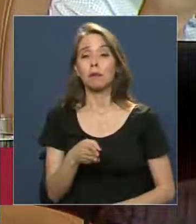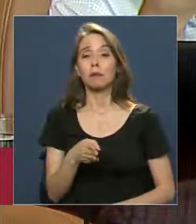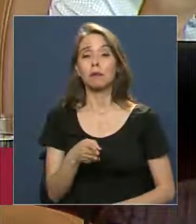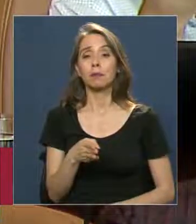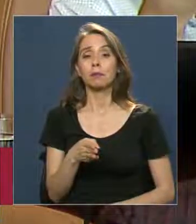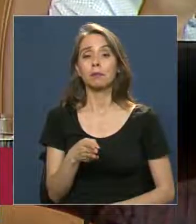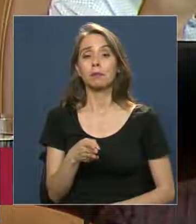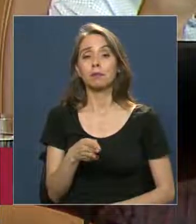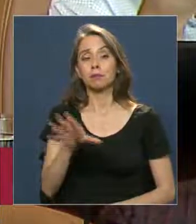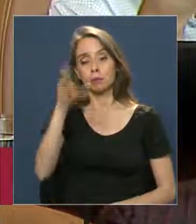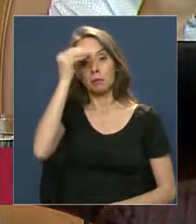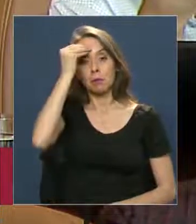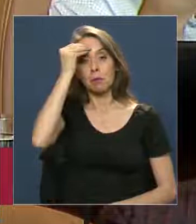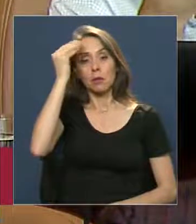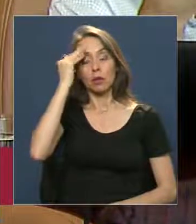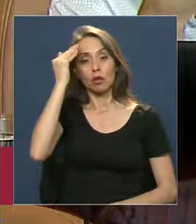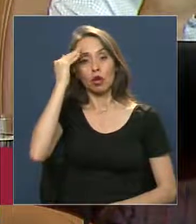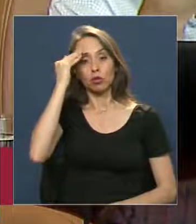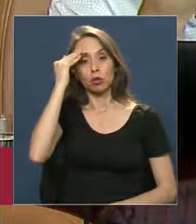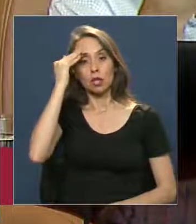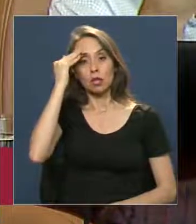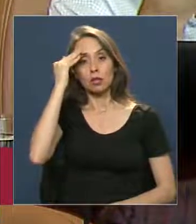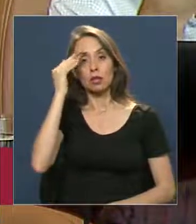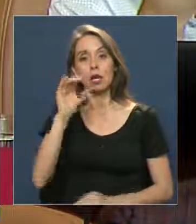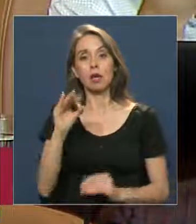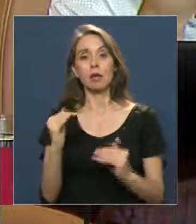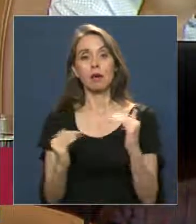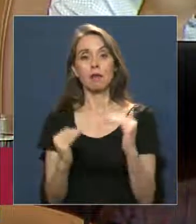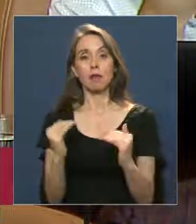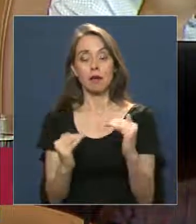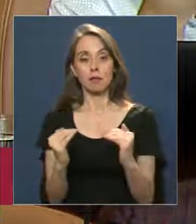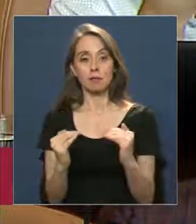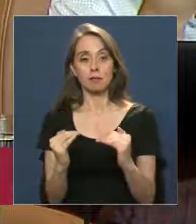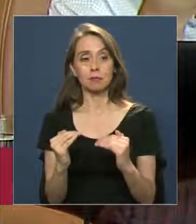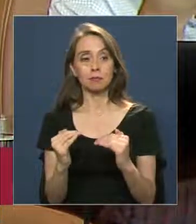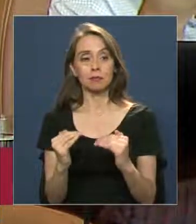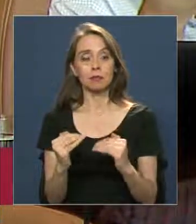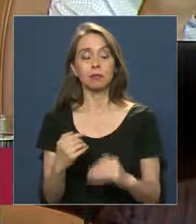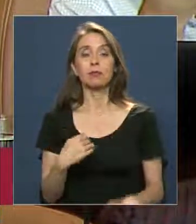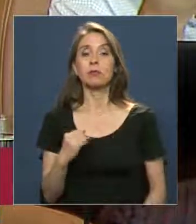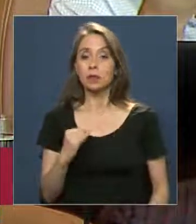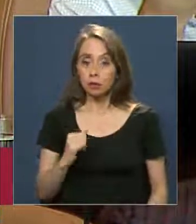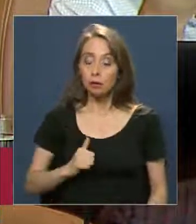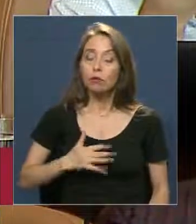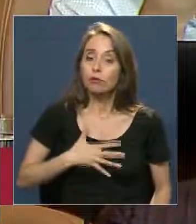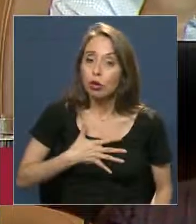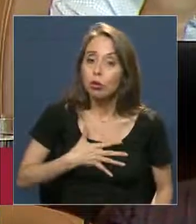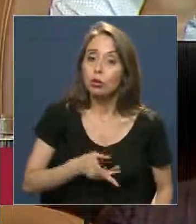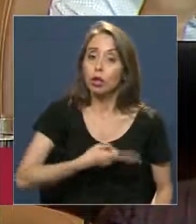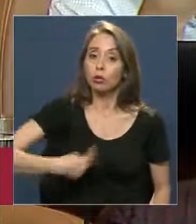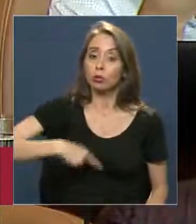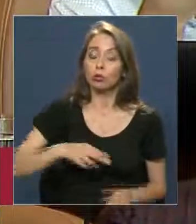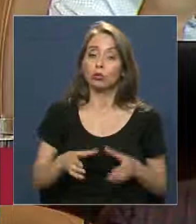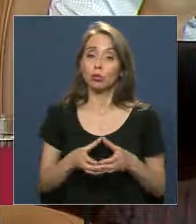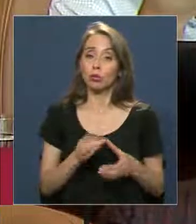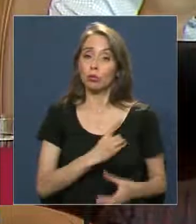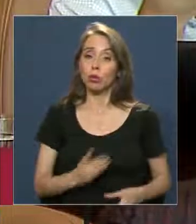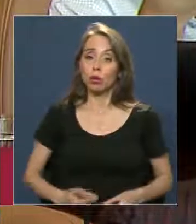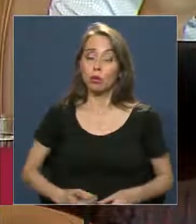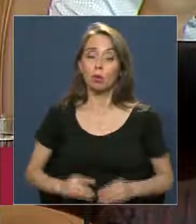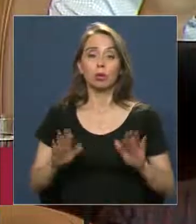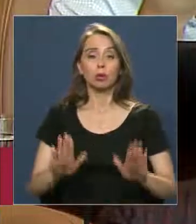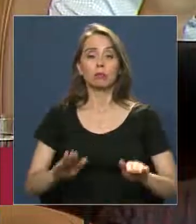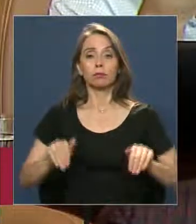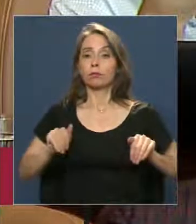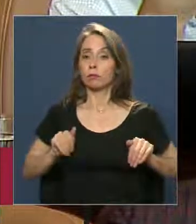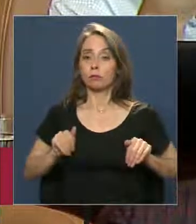una conciencia clara de este balance. Así que está la voluntad, nuestra bancada se va a abstener con la señal